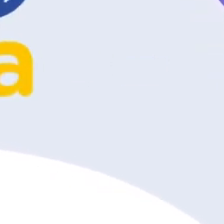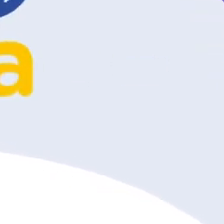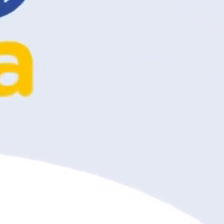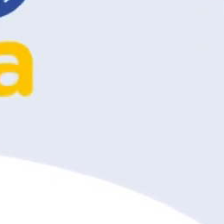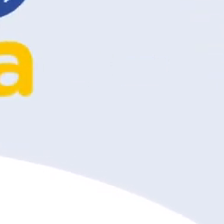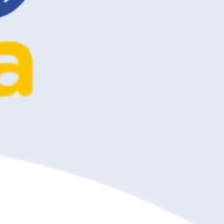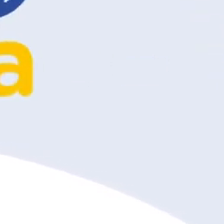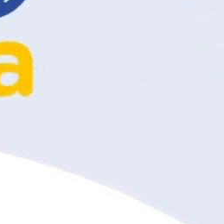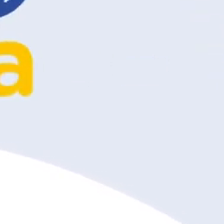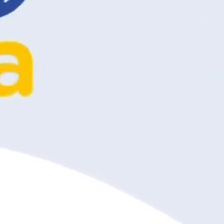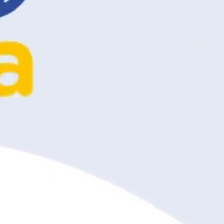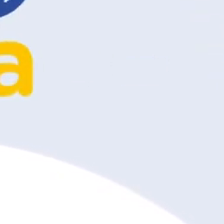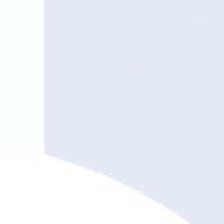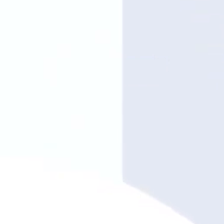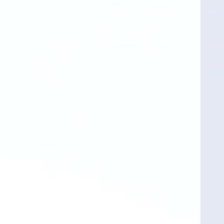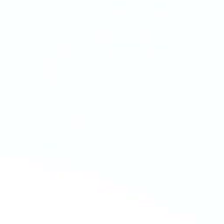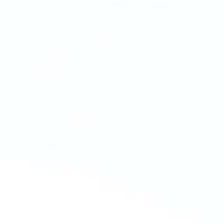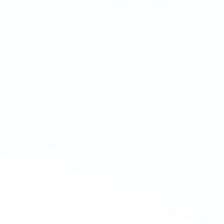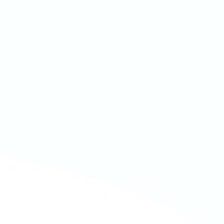casa.